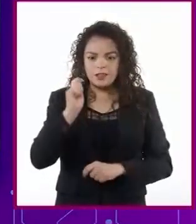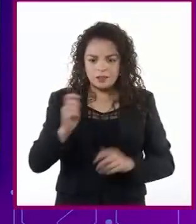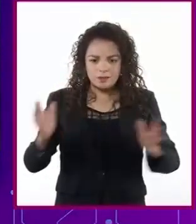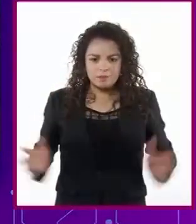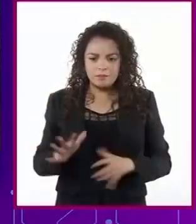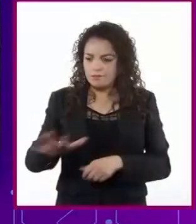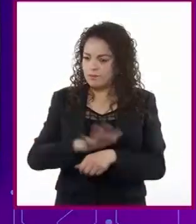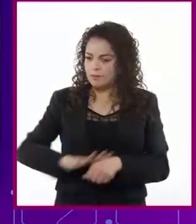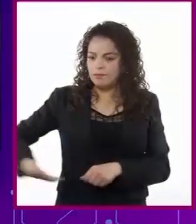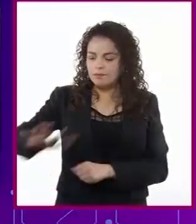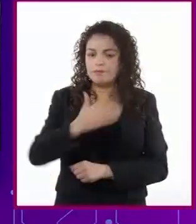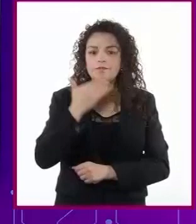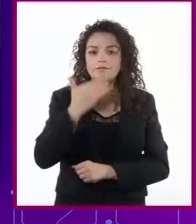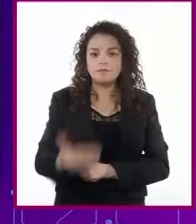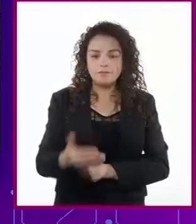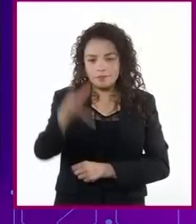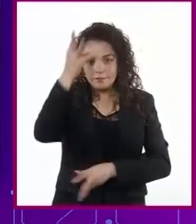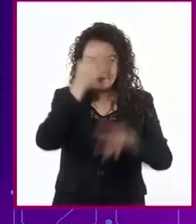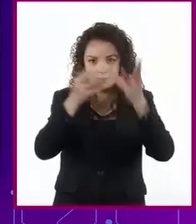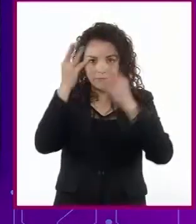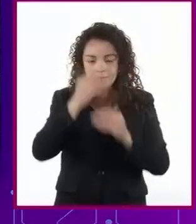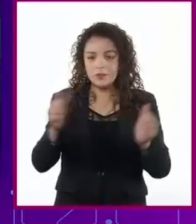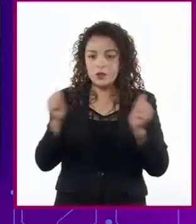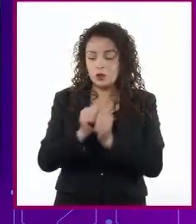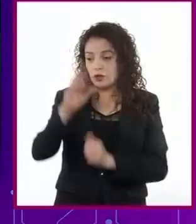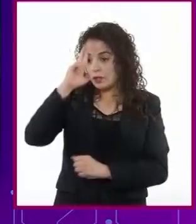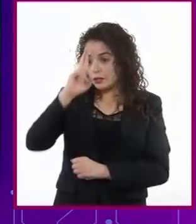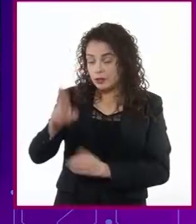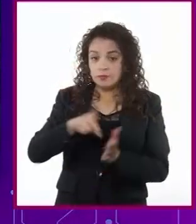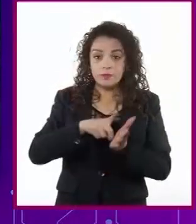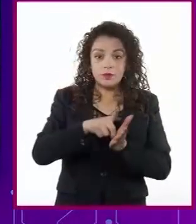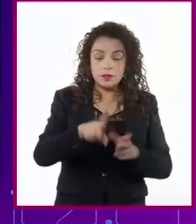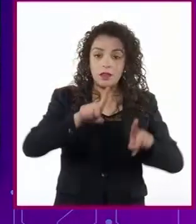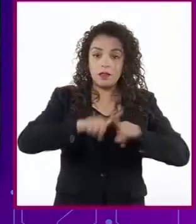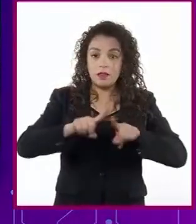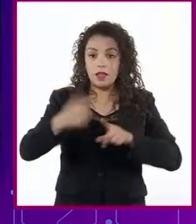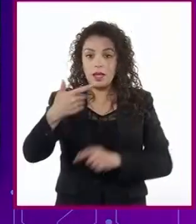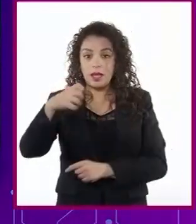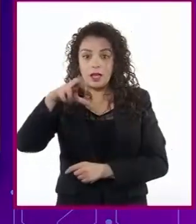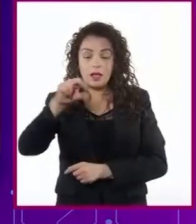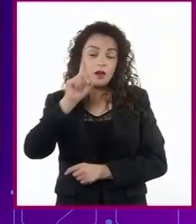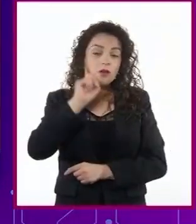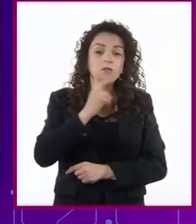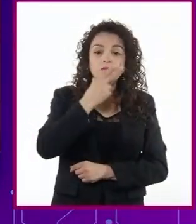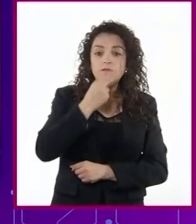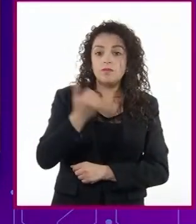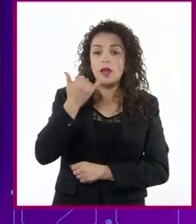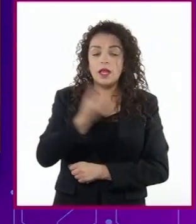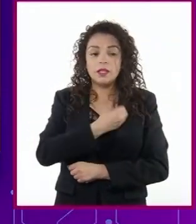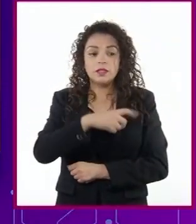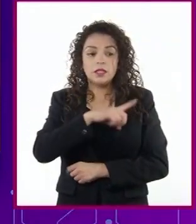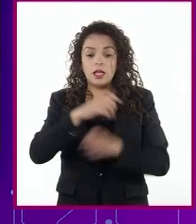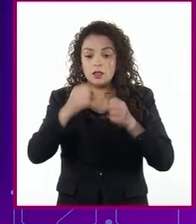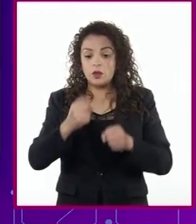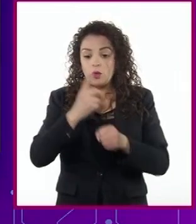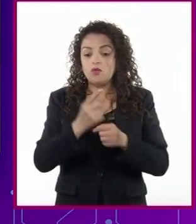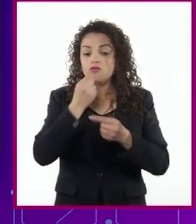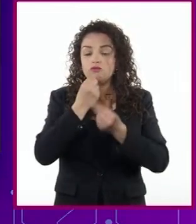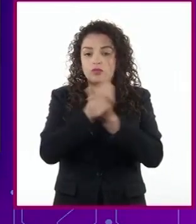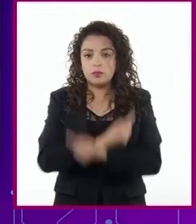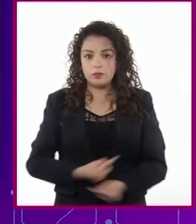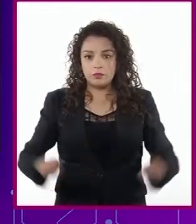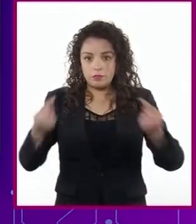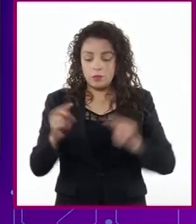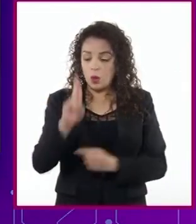calidad basados en el respeto a los derechos y a las diferencias de género, así como en la salud y la seguridad de los niños. De acuerdo